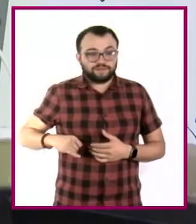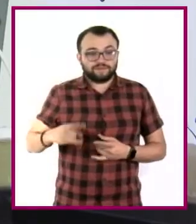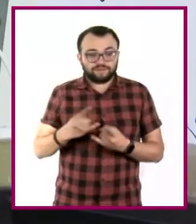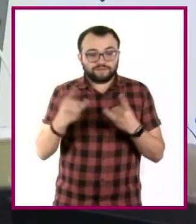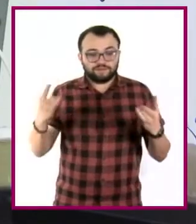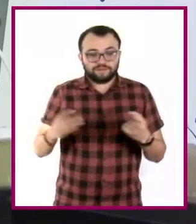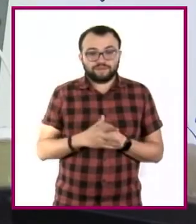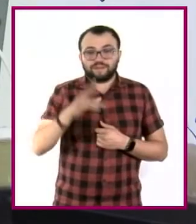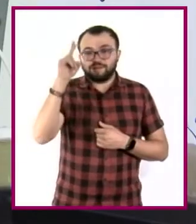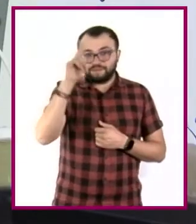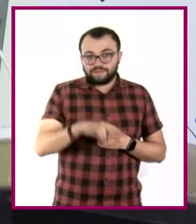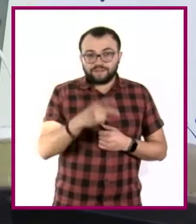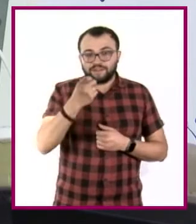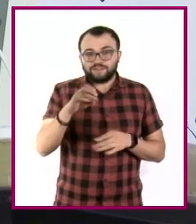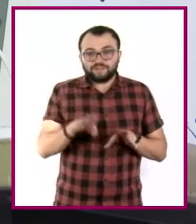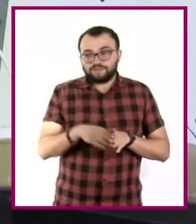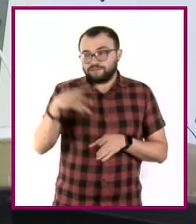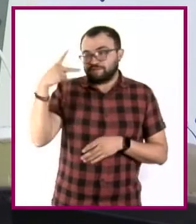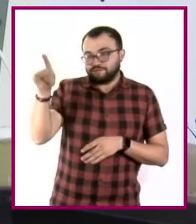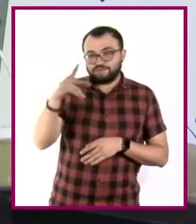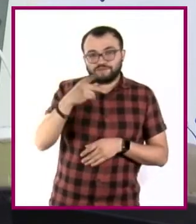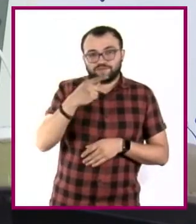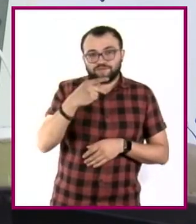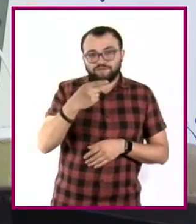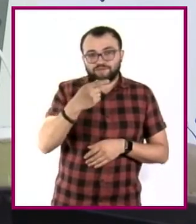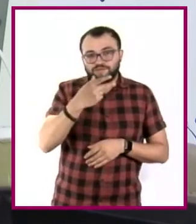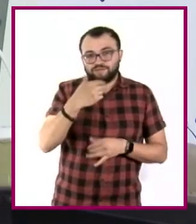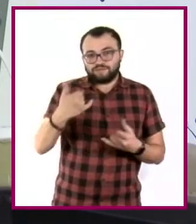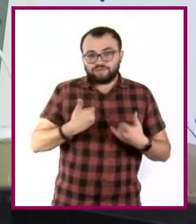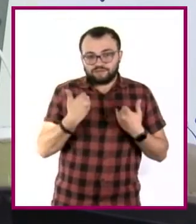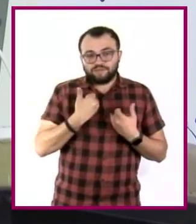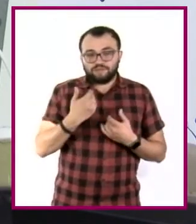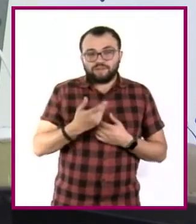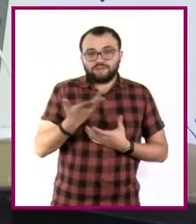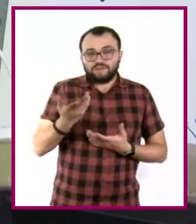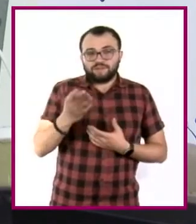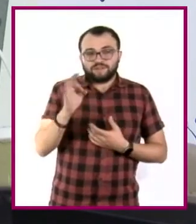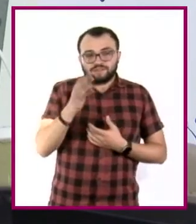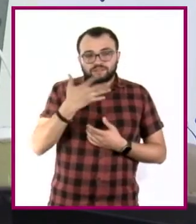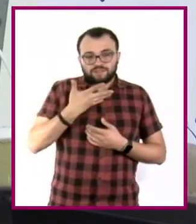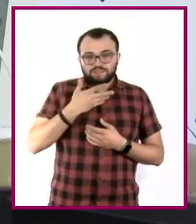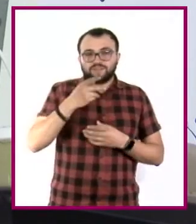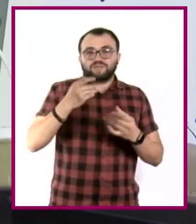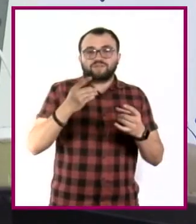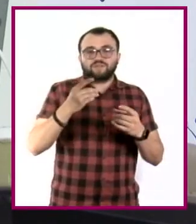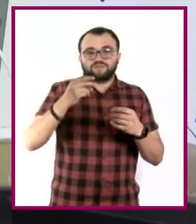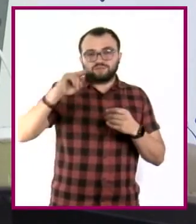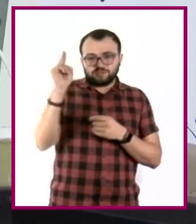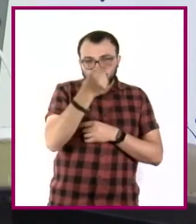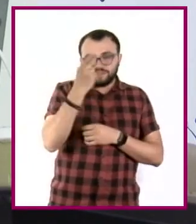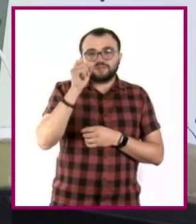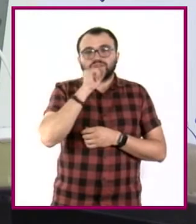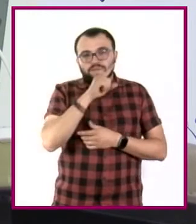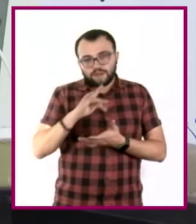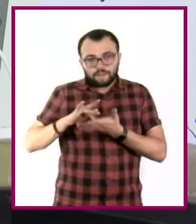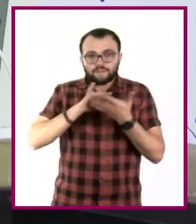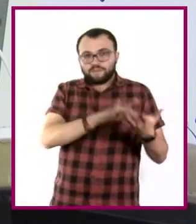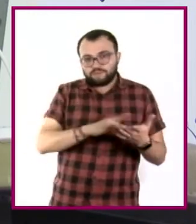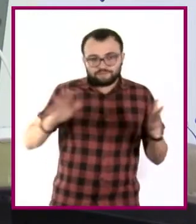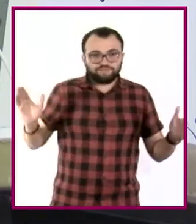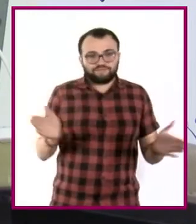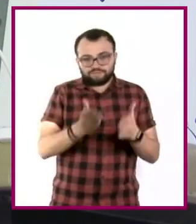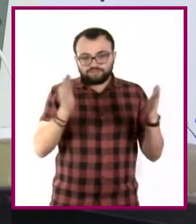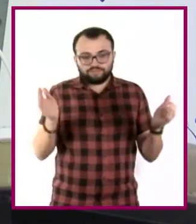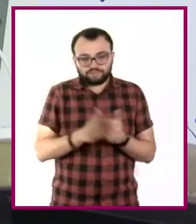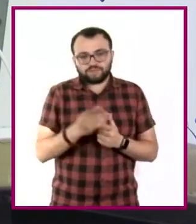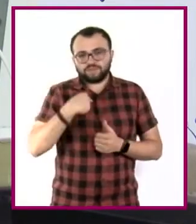En realidad fue parte del talento de estos chicos, aunque cabe mencionar que la universidad también los apoyó e impulsó. Creo